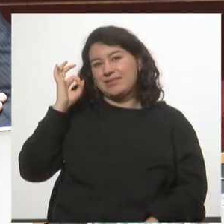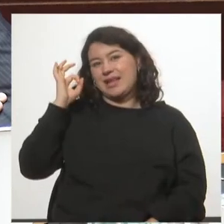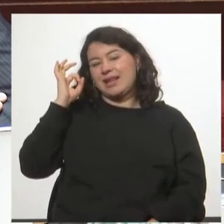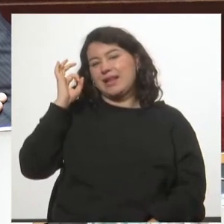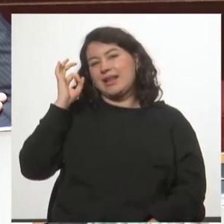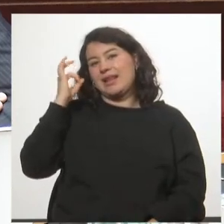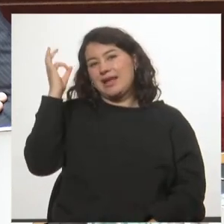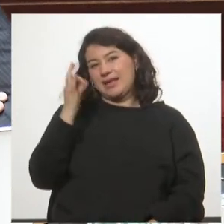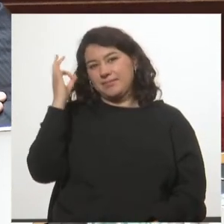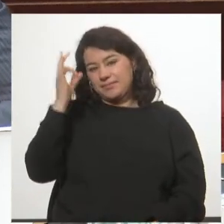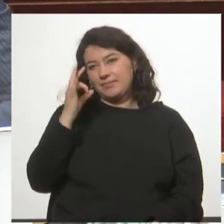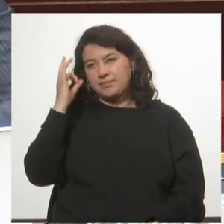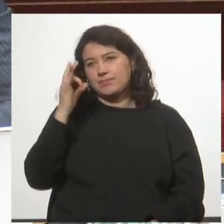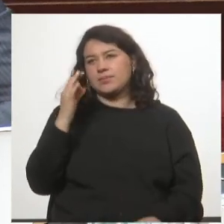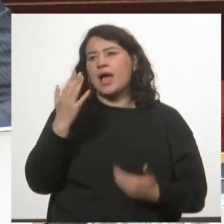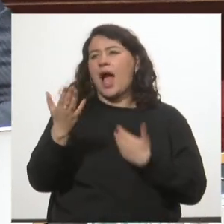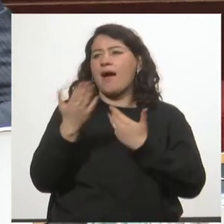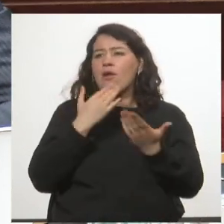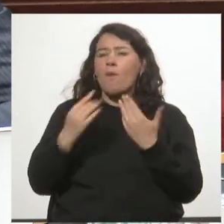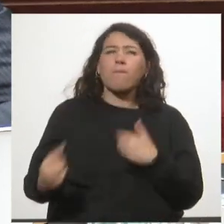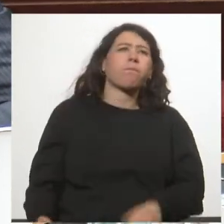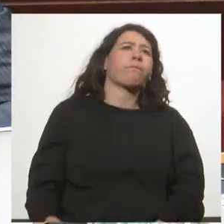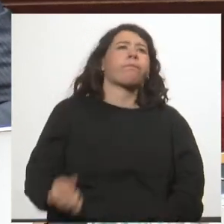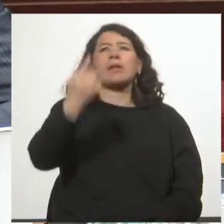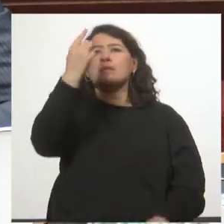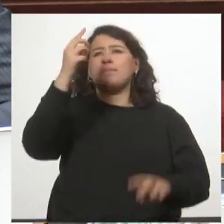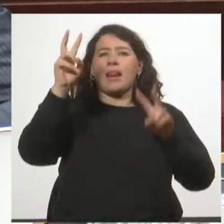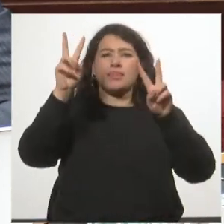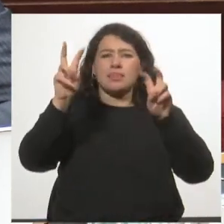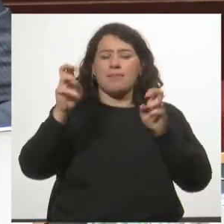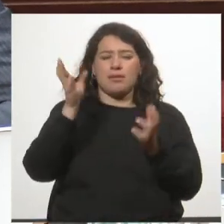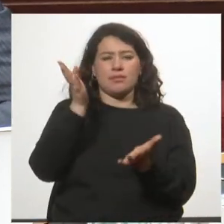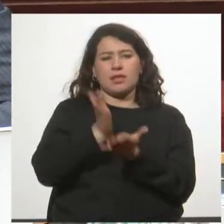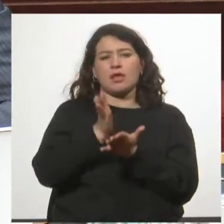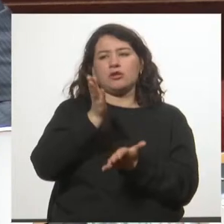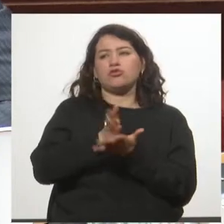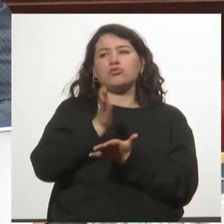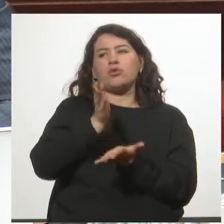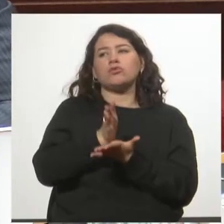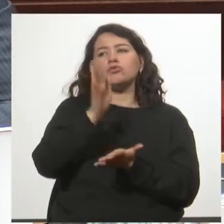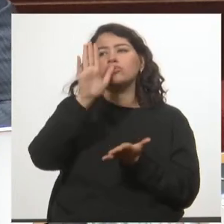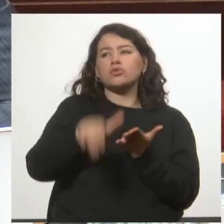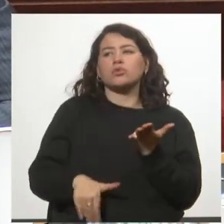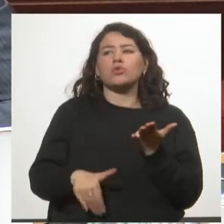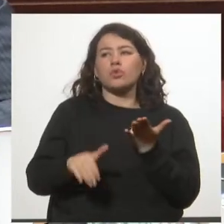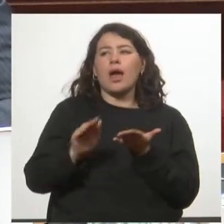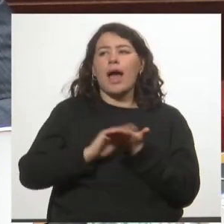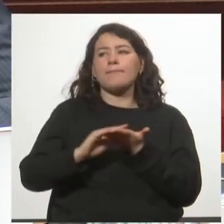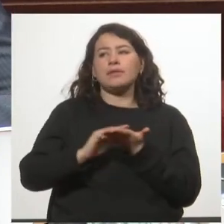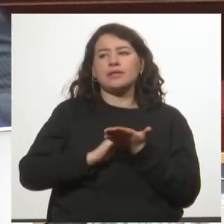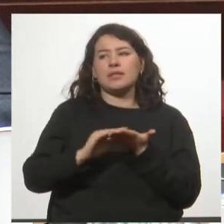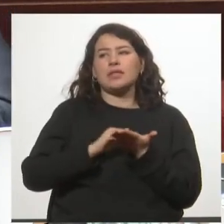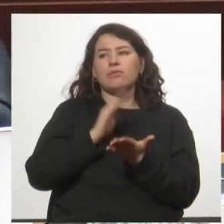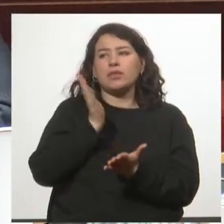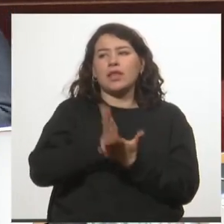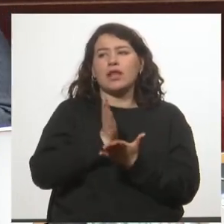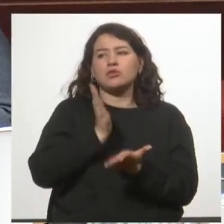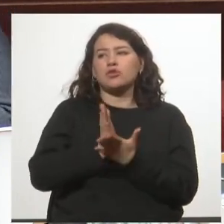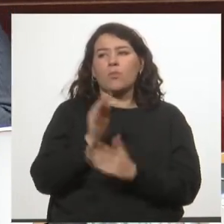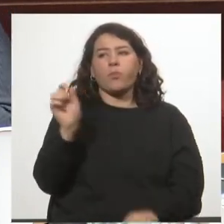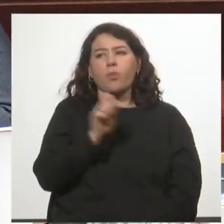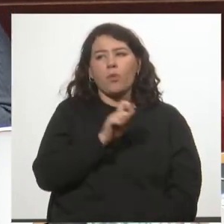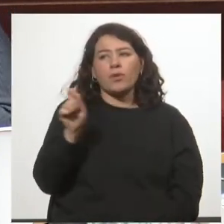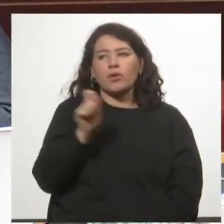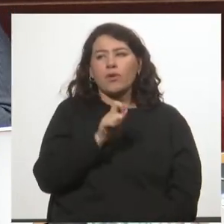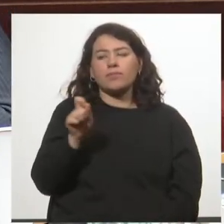como no vamos a hablar de uno de los principios fundamentales que tiene el derecho y el derecho público